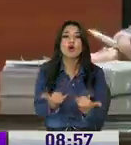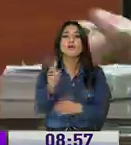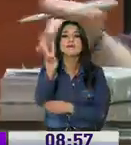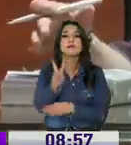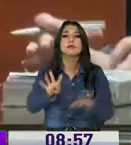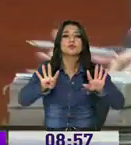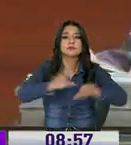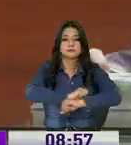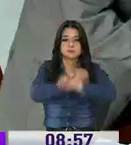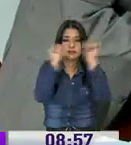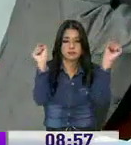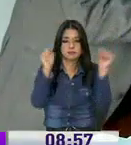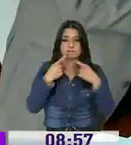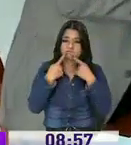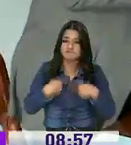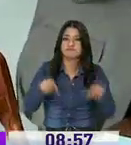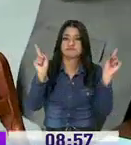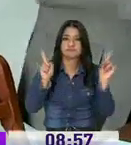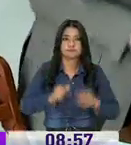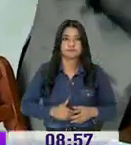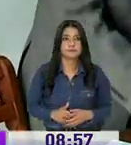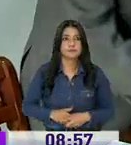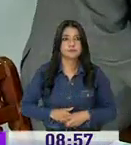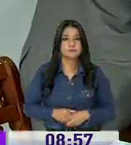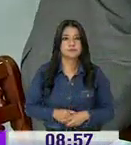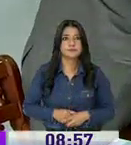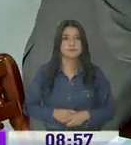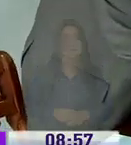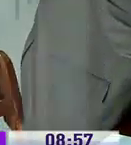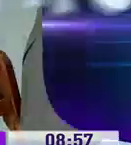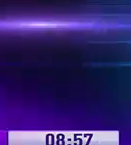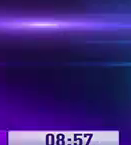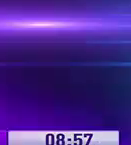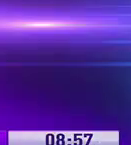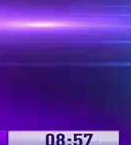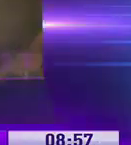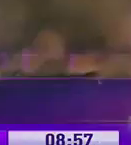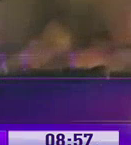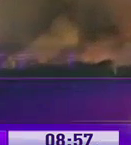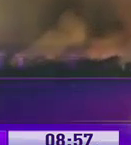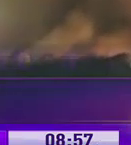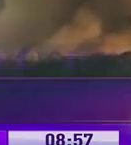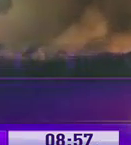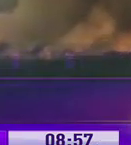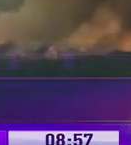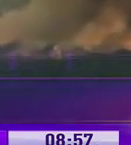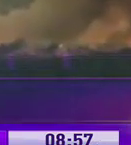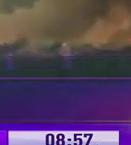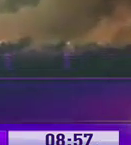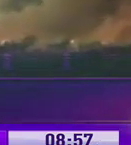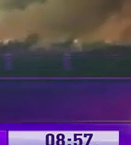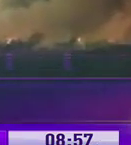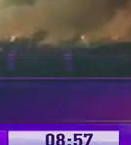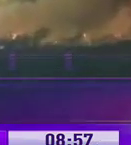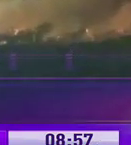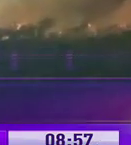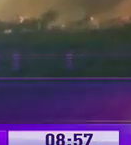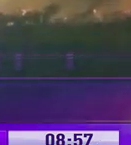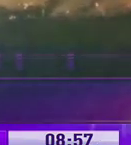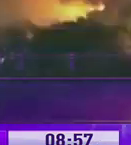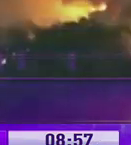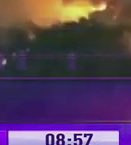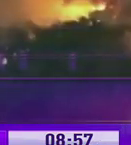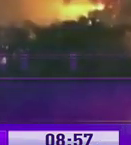las 9 de la mañana, informó Héctor Romero. Vamos a una pausa comercial. Retornar, tenemos